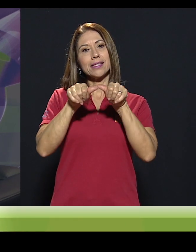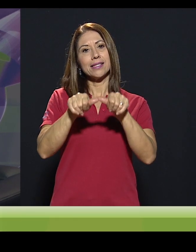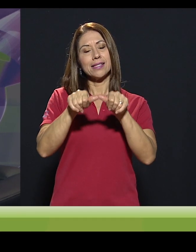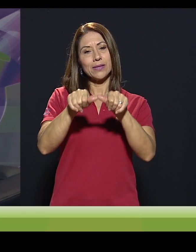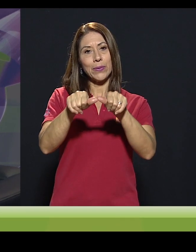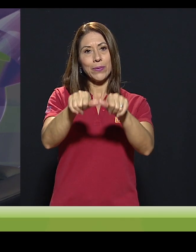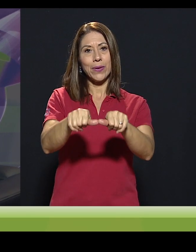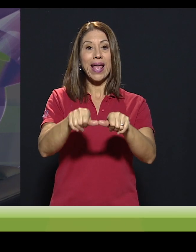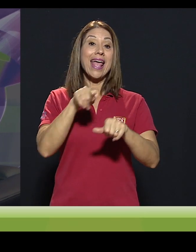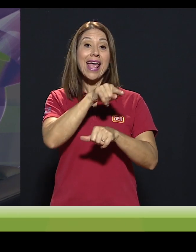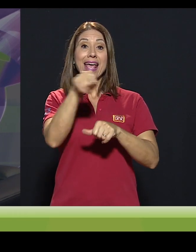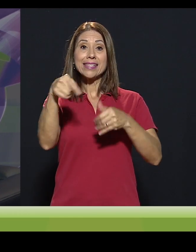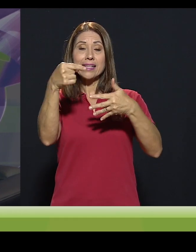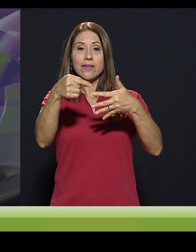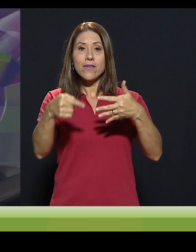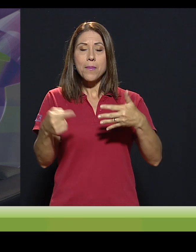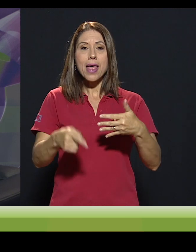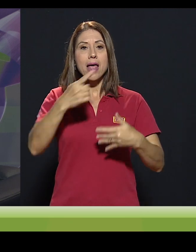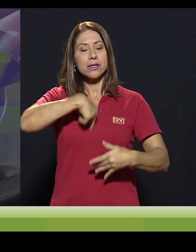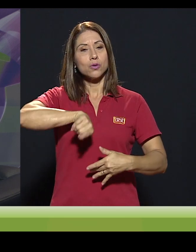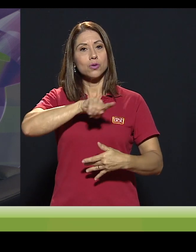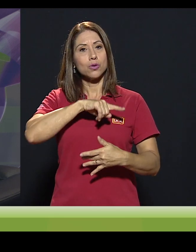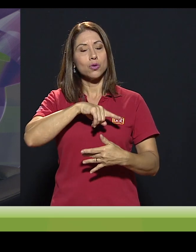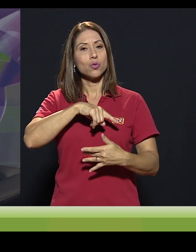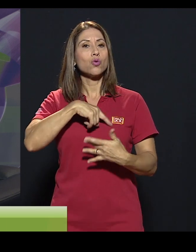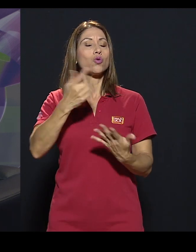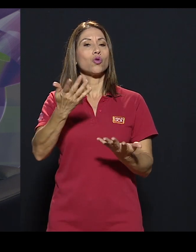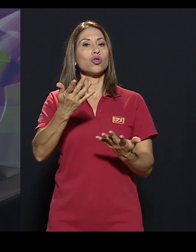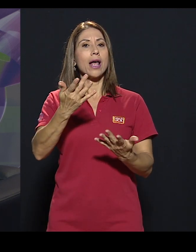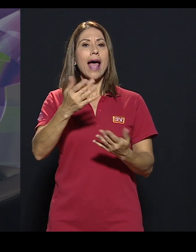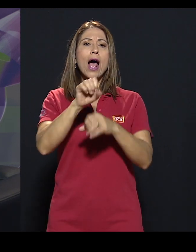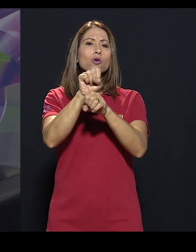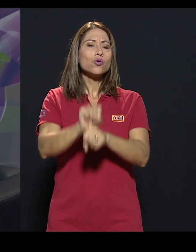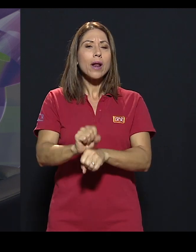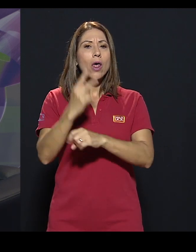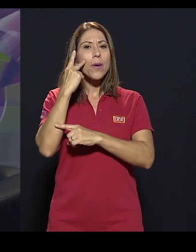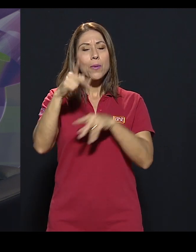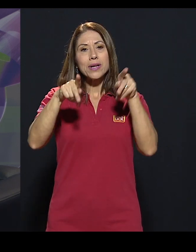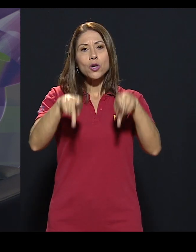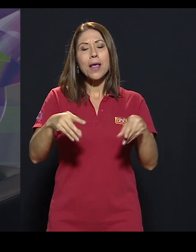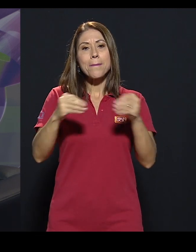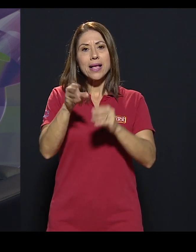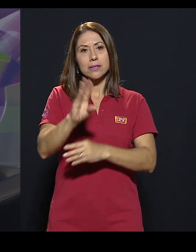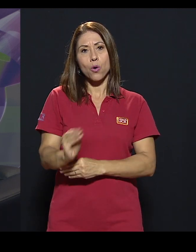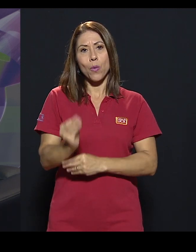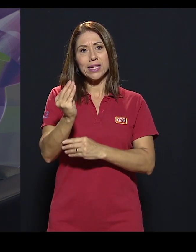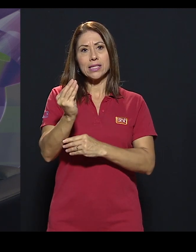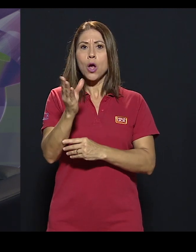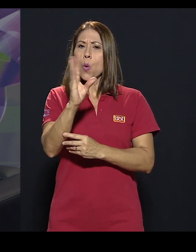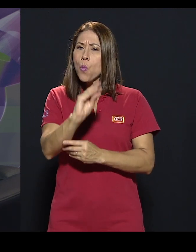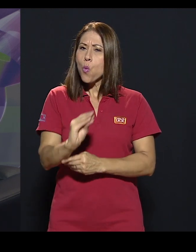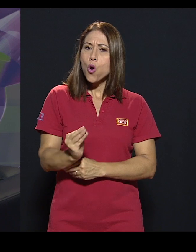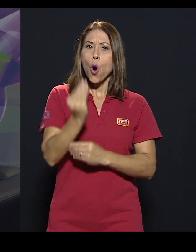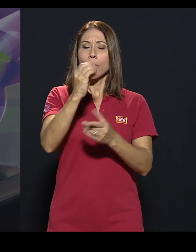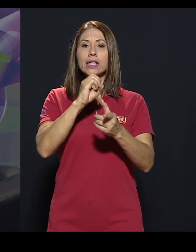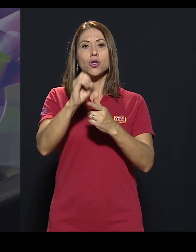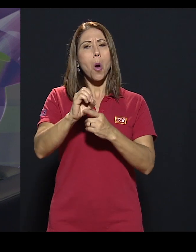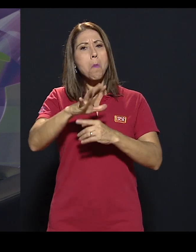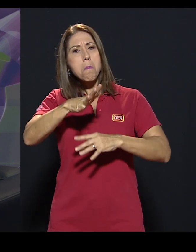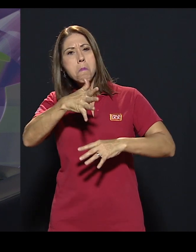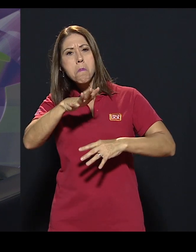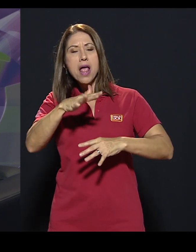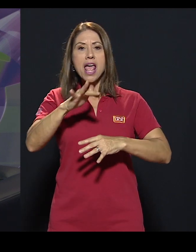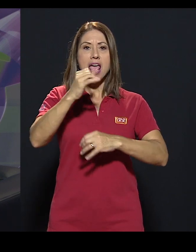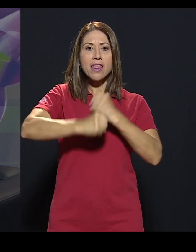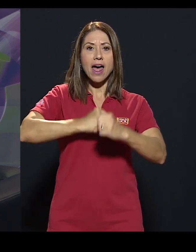son las que estamos acostumbrados a ver es en personas más jóvenes, personas muy jóvenes o personas de mediana edad, nunca en personas